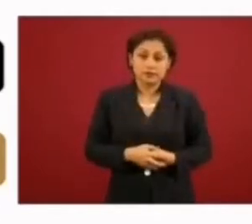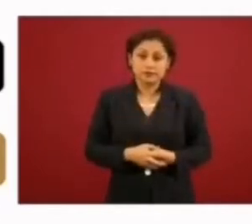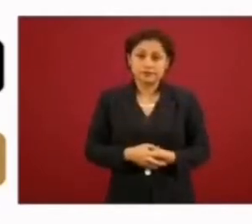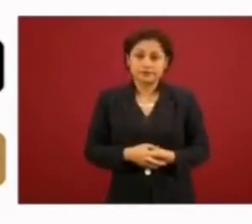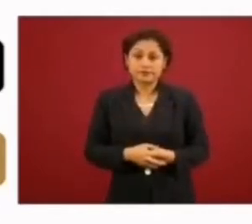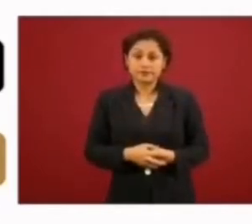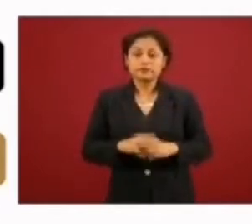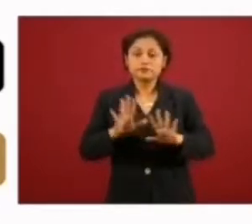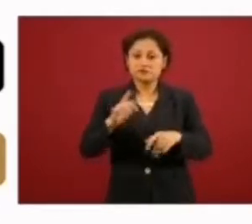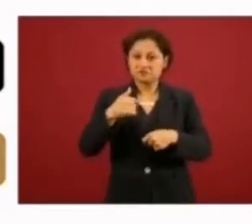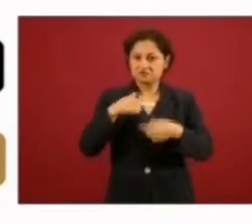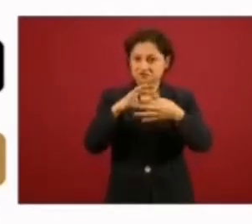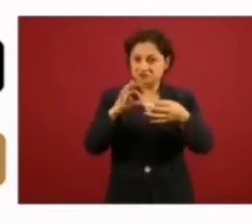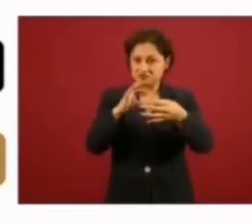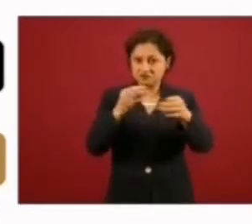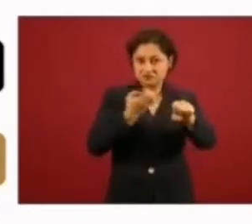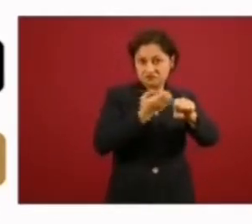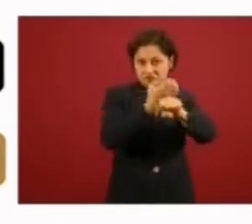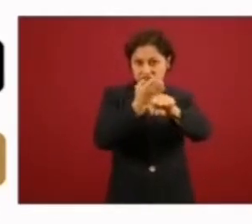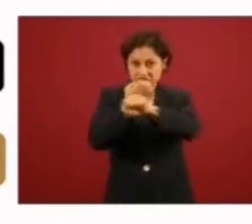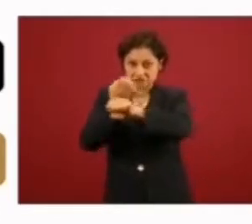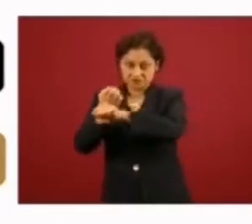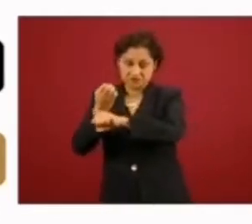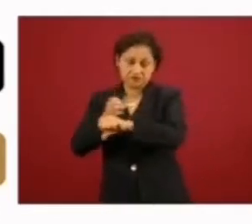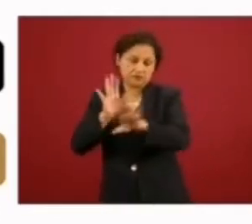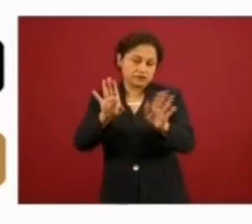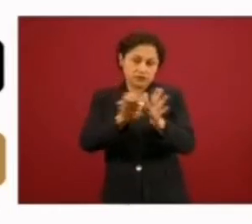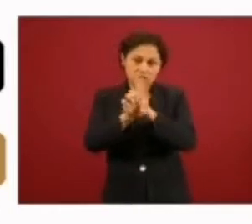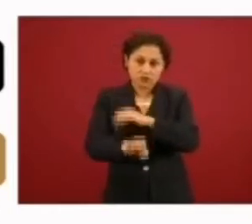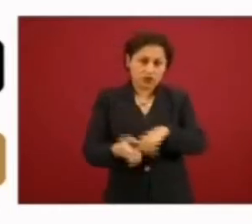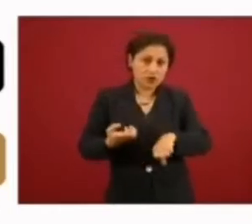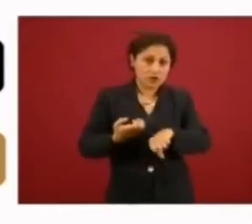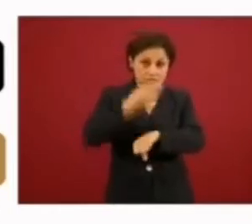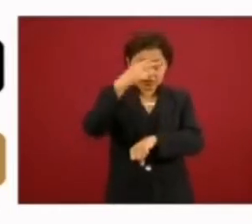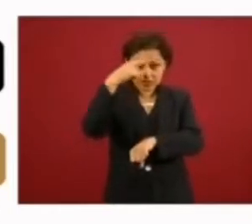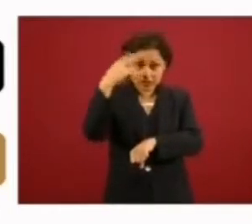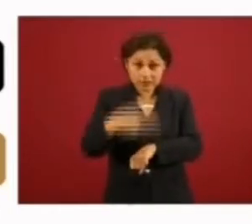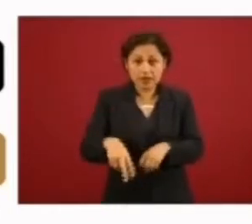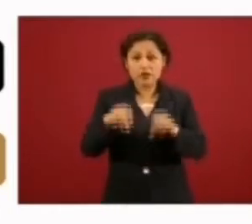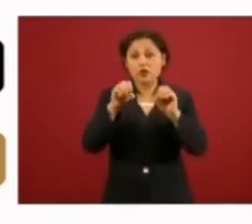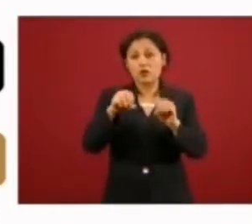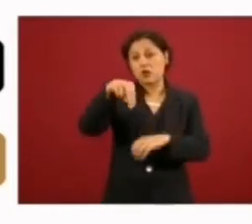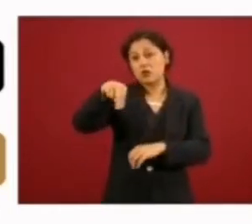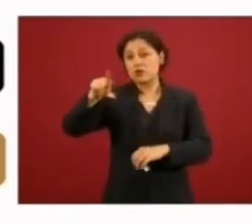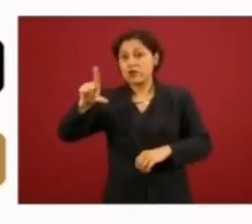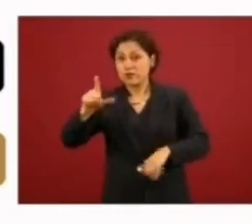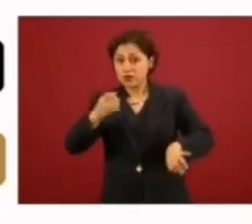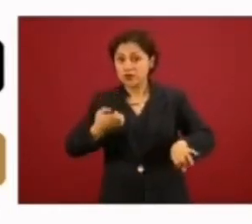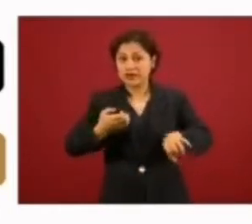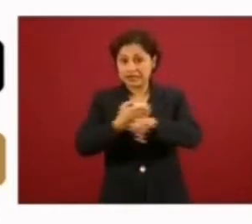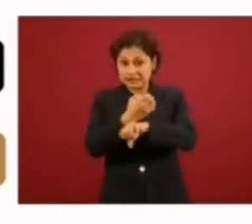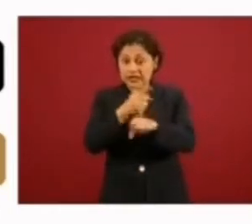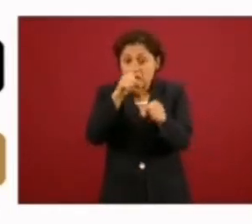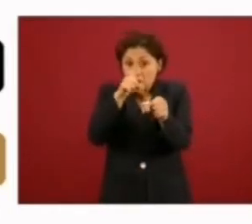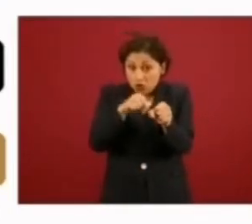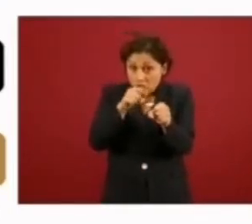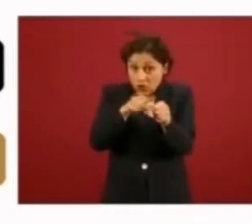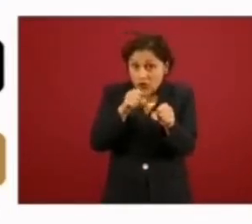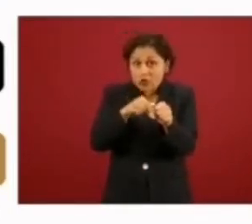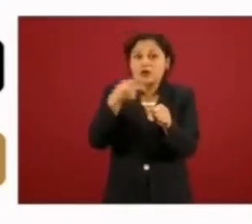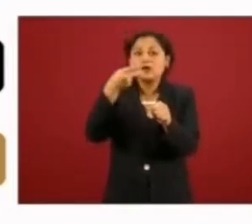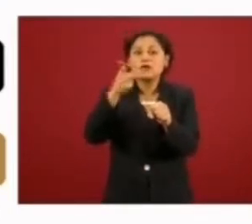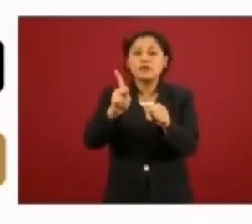algunos estados están pintados en su conjunto, como el Estado de México o Nuevo León, no quiere decir que en todo el estado existe la misma intensidad